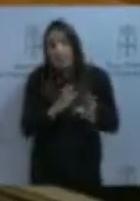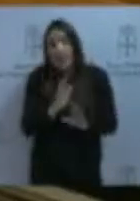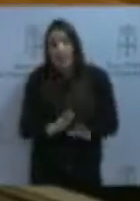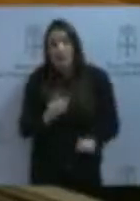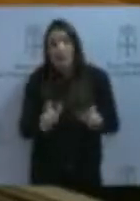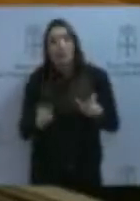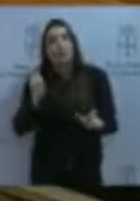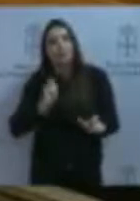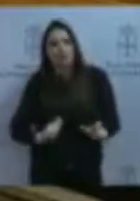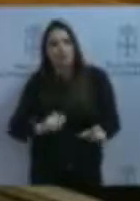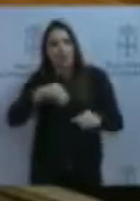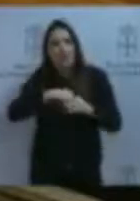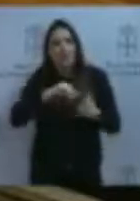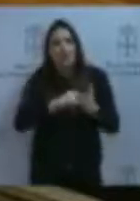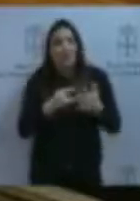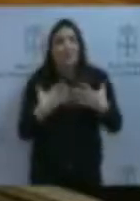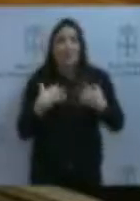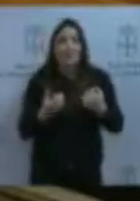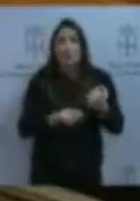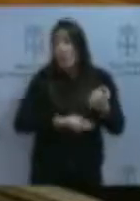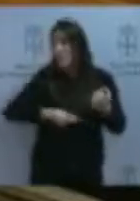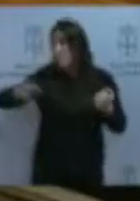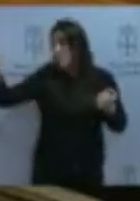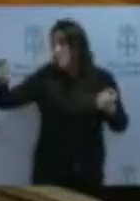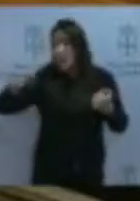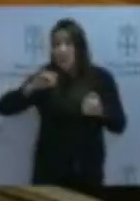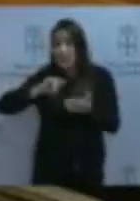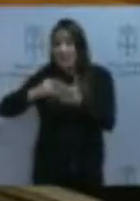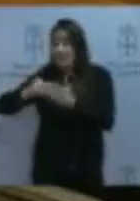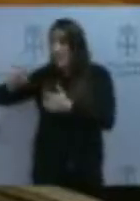sistema sanitario escaparán de Asturias a otros sistemas donde la administración sea más eficiente.